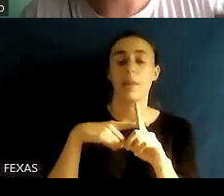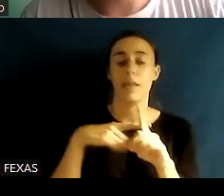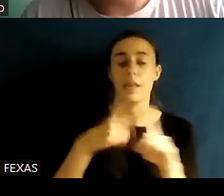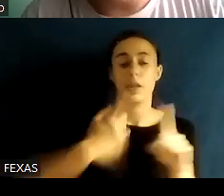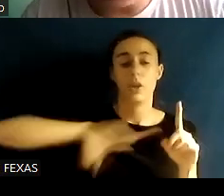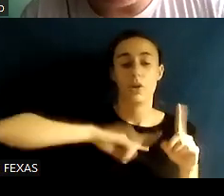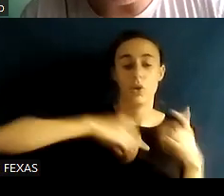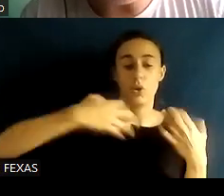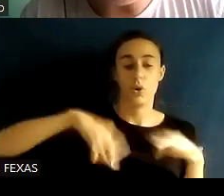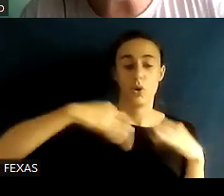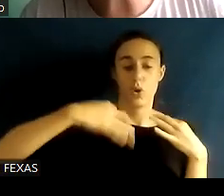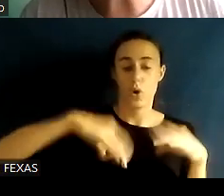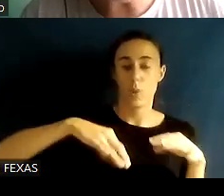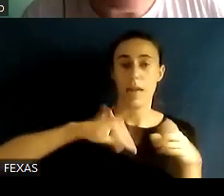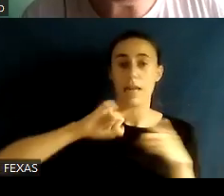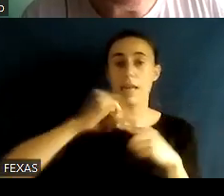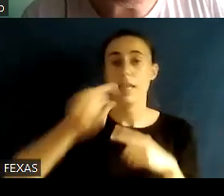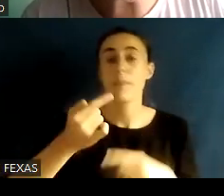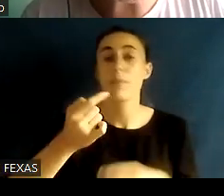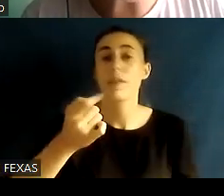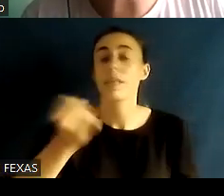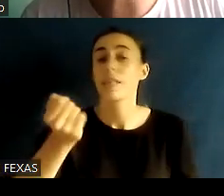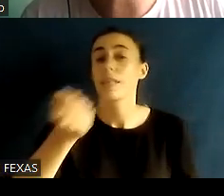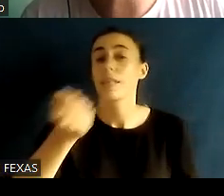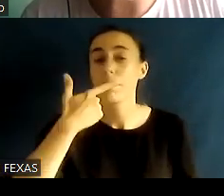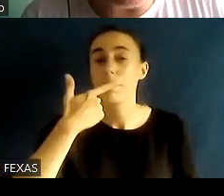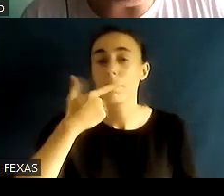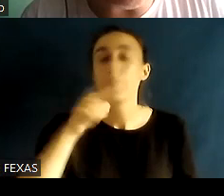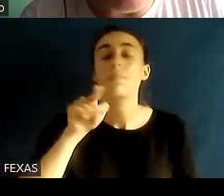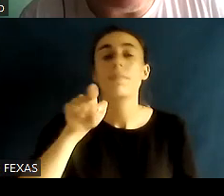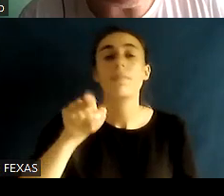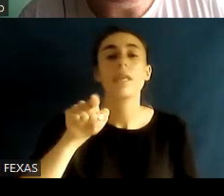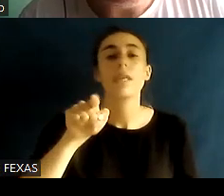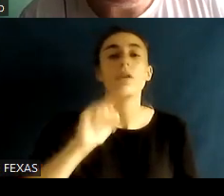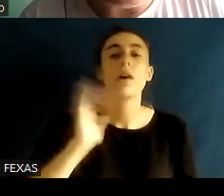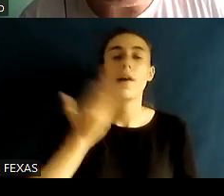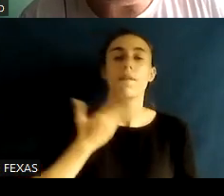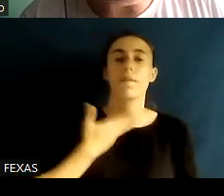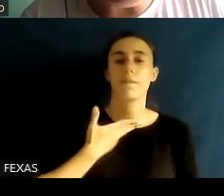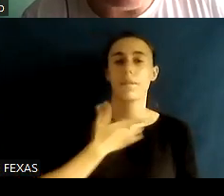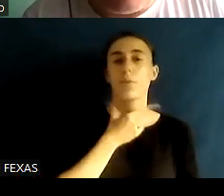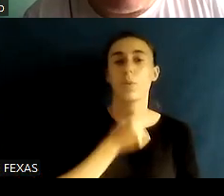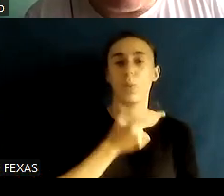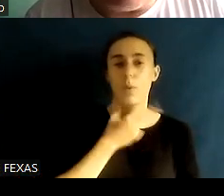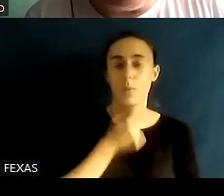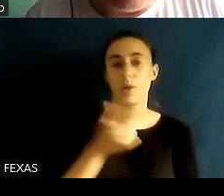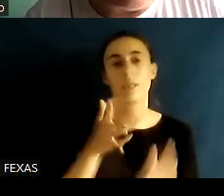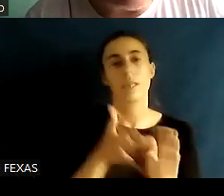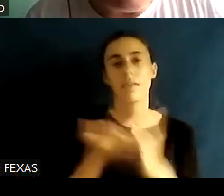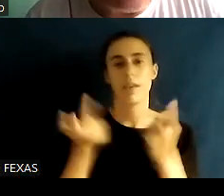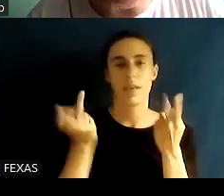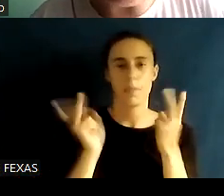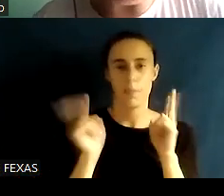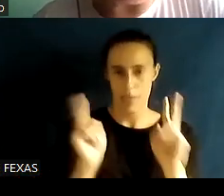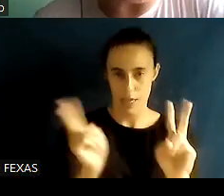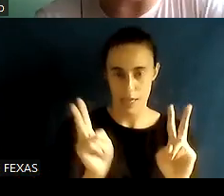base, dar algún suplemento y esto aún tendría repercusión sobre el humor y acaba resultando revitalizante. Por lo tanto, la vitamina